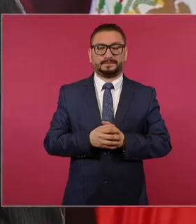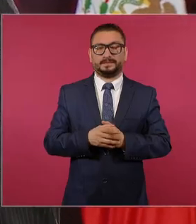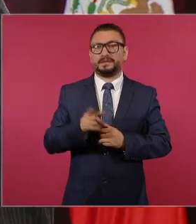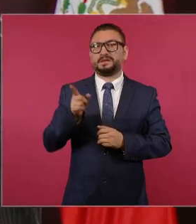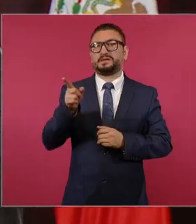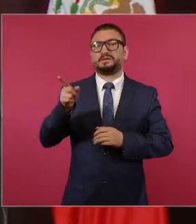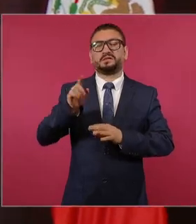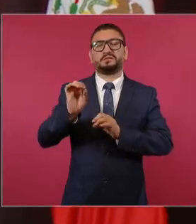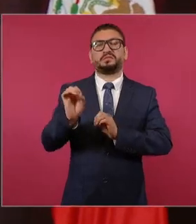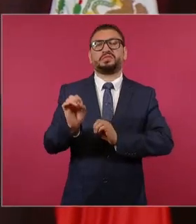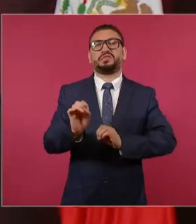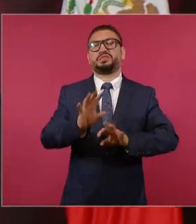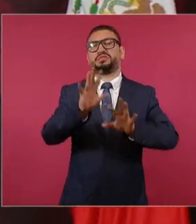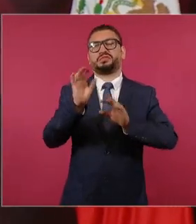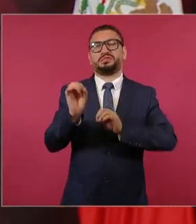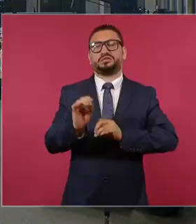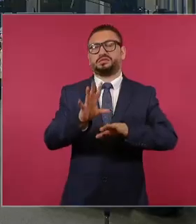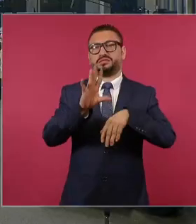condescendiente,